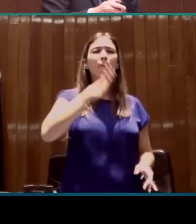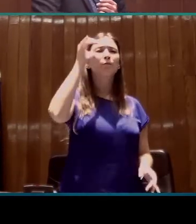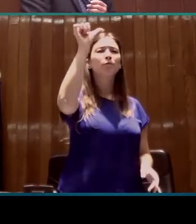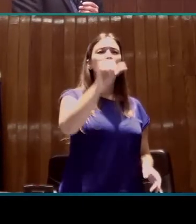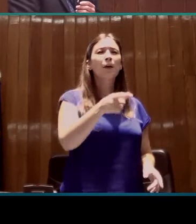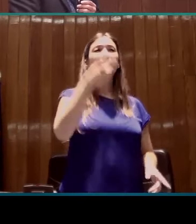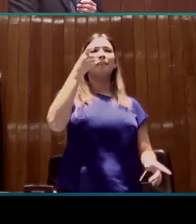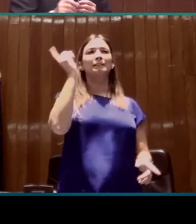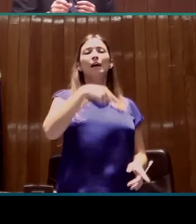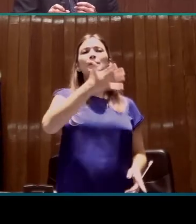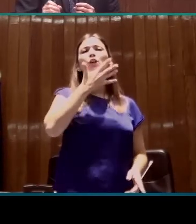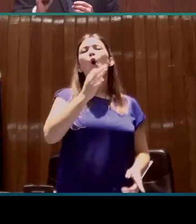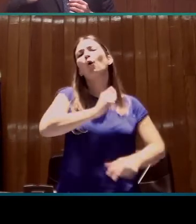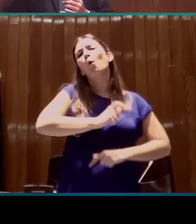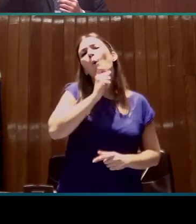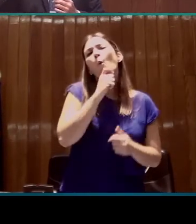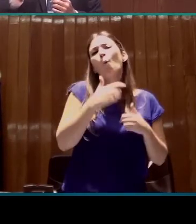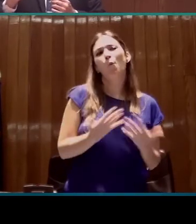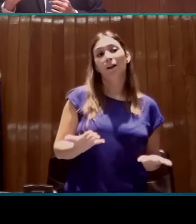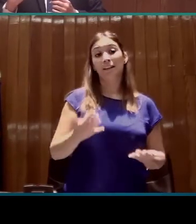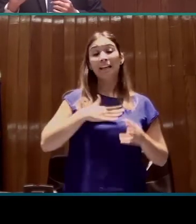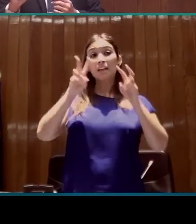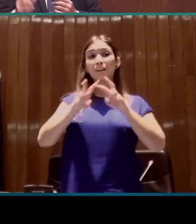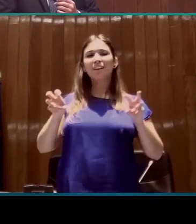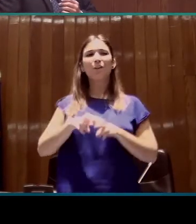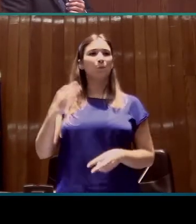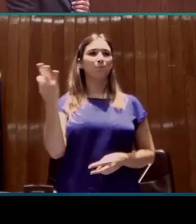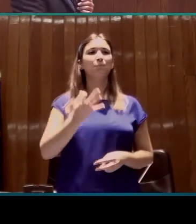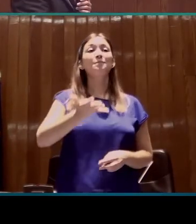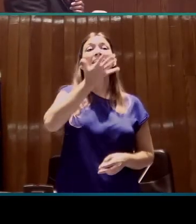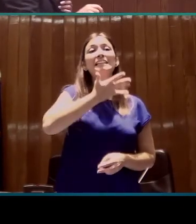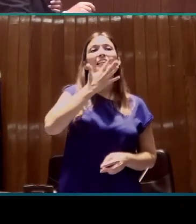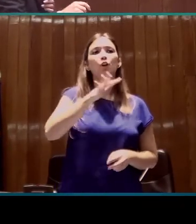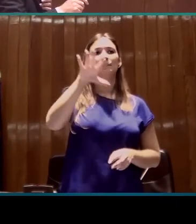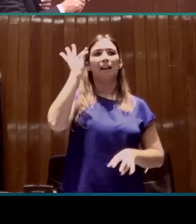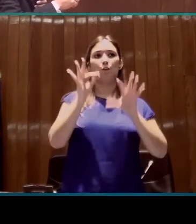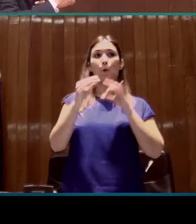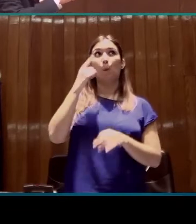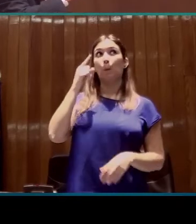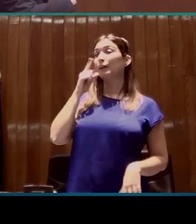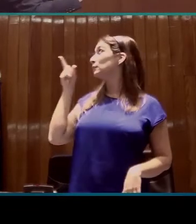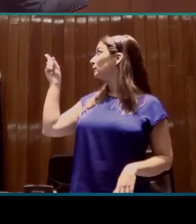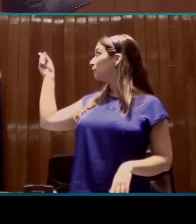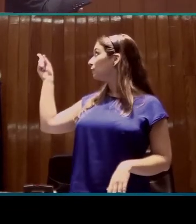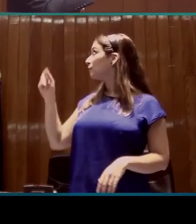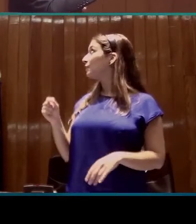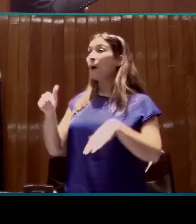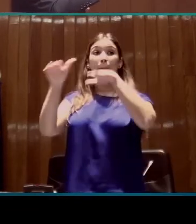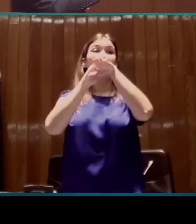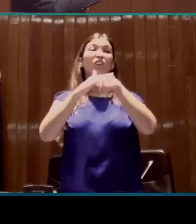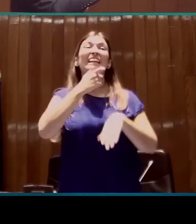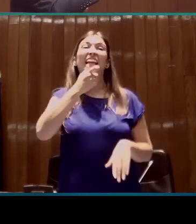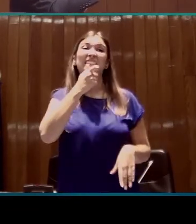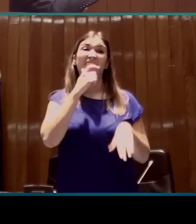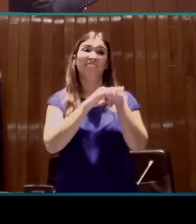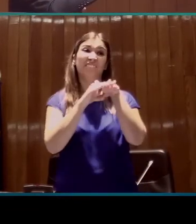es la pregunta. Por tanto, lo que hicimos fue seleccionar signos. Aquí tenemos que sean, esto perdón está en